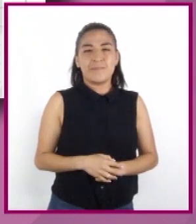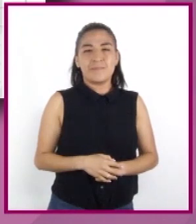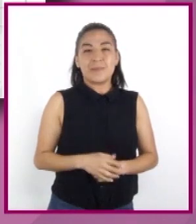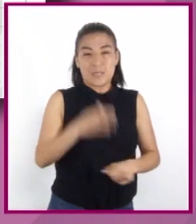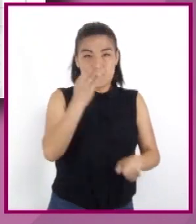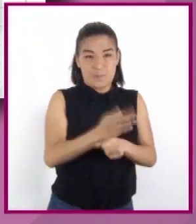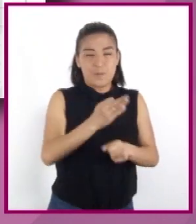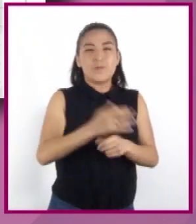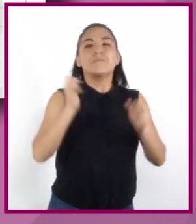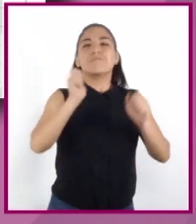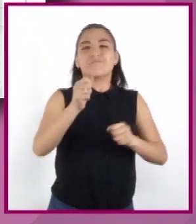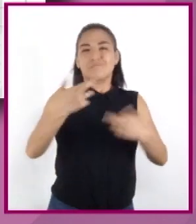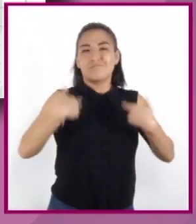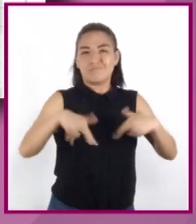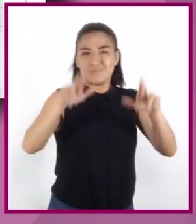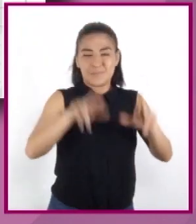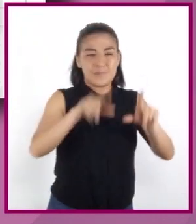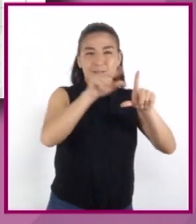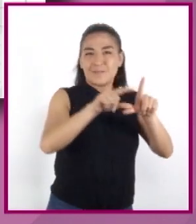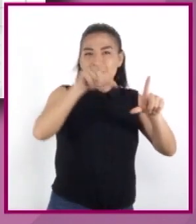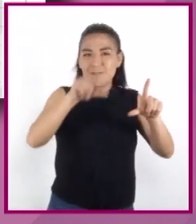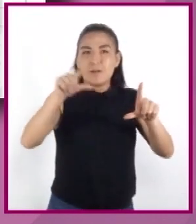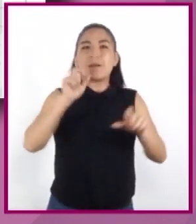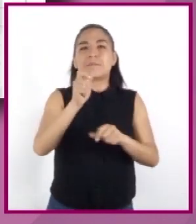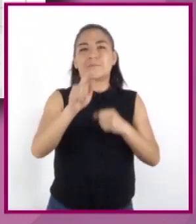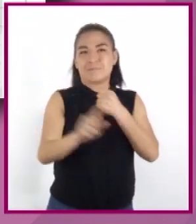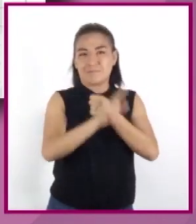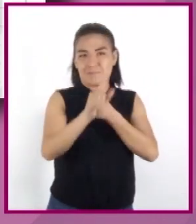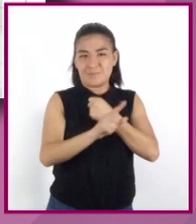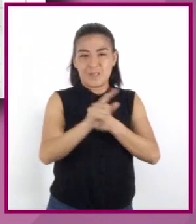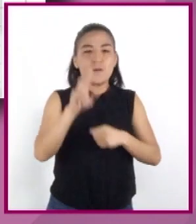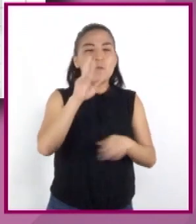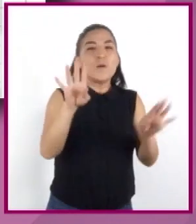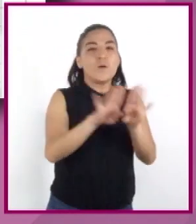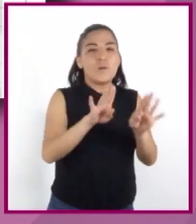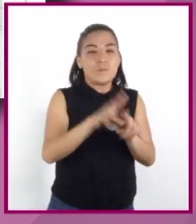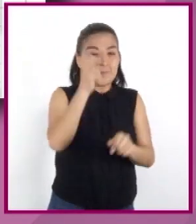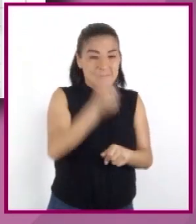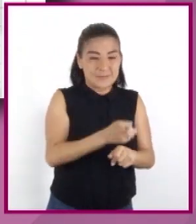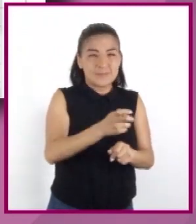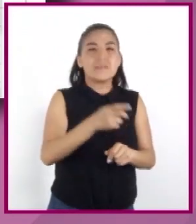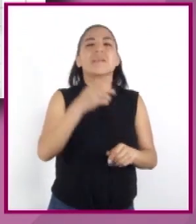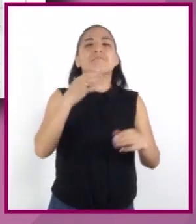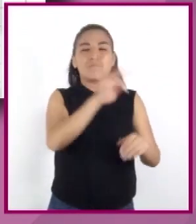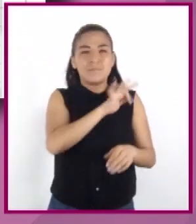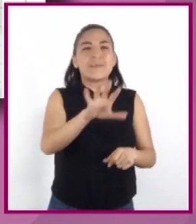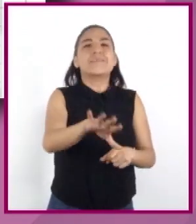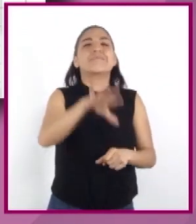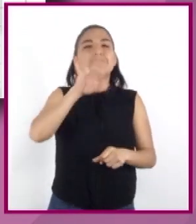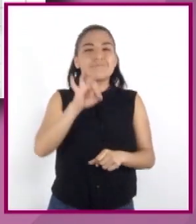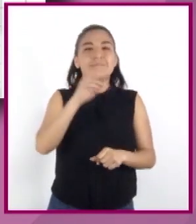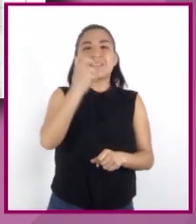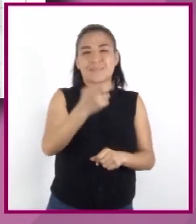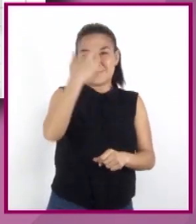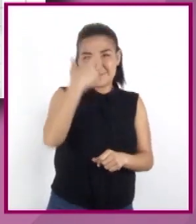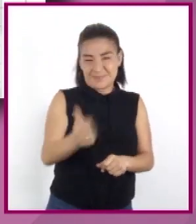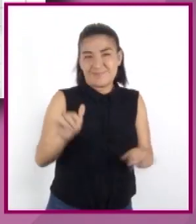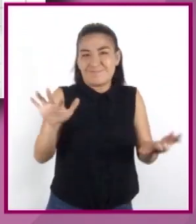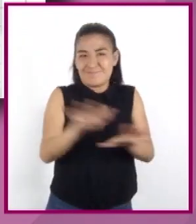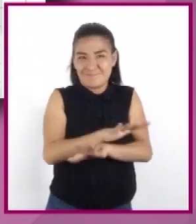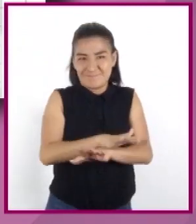Tenemos la representación gráfica del problema y con esta podemos encontrar a la razón de cambio.